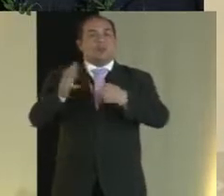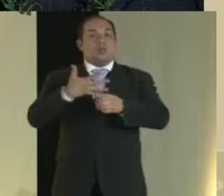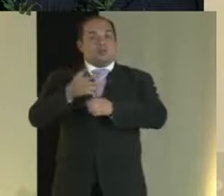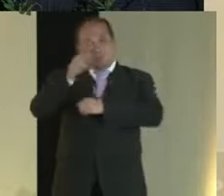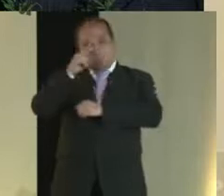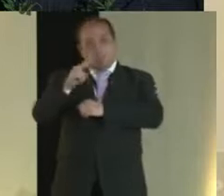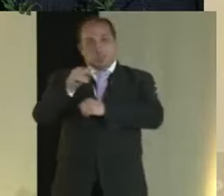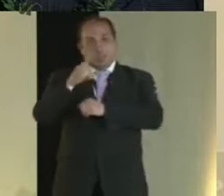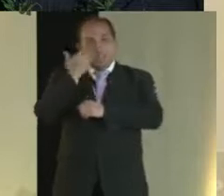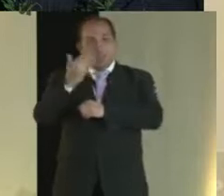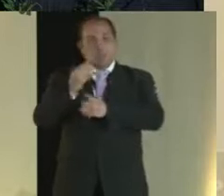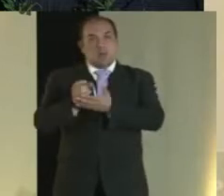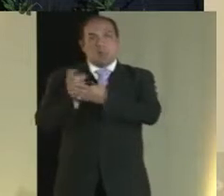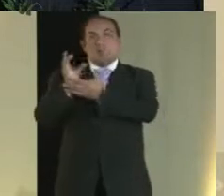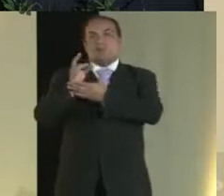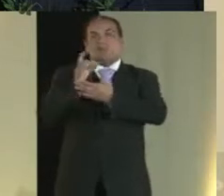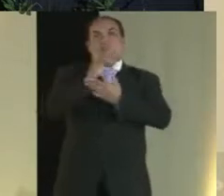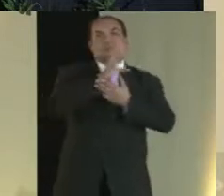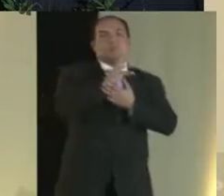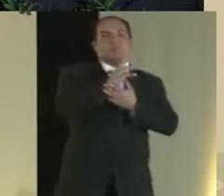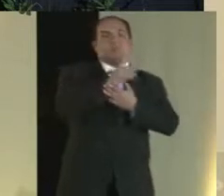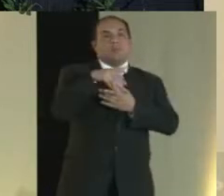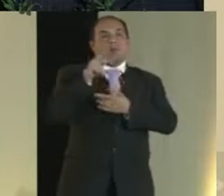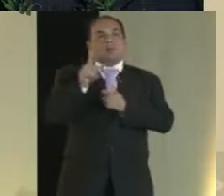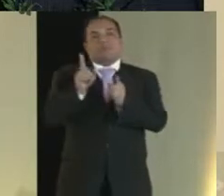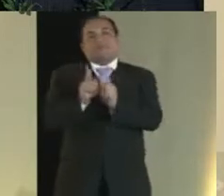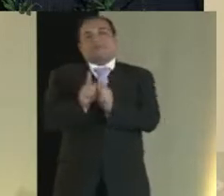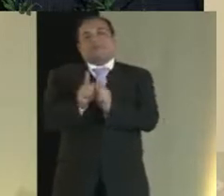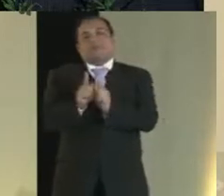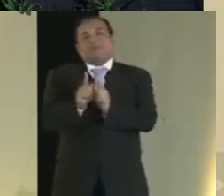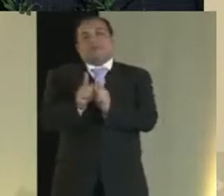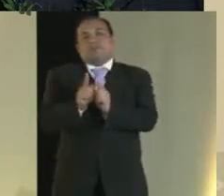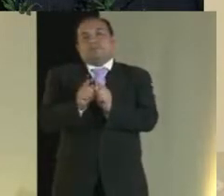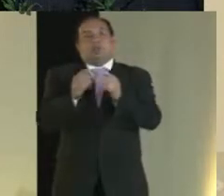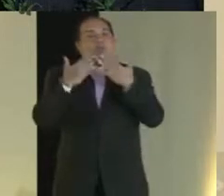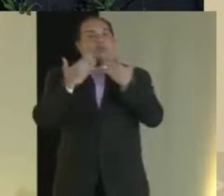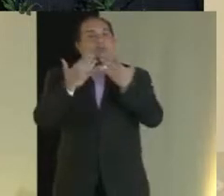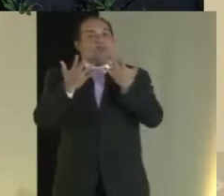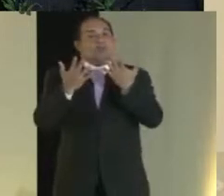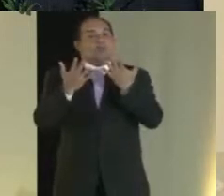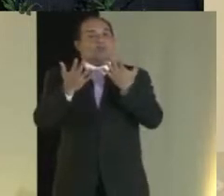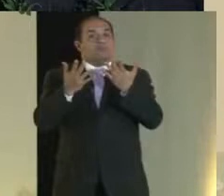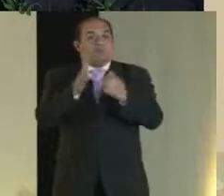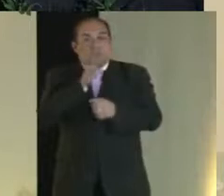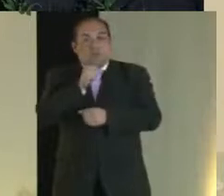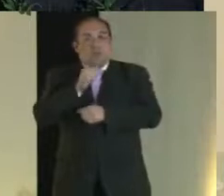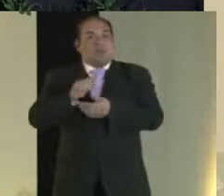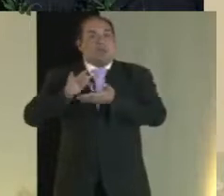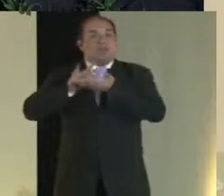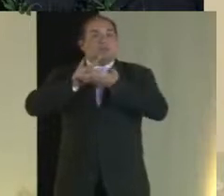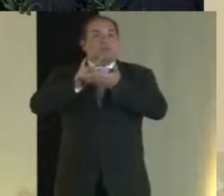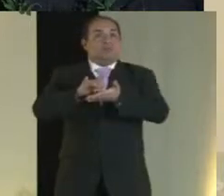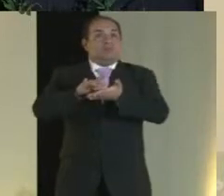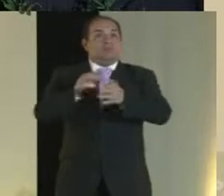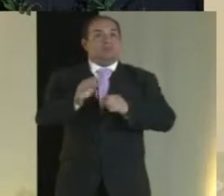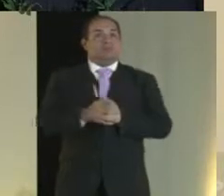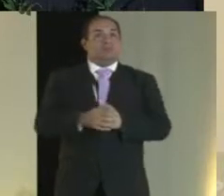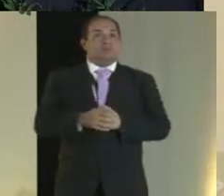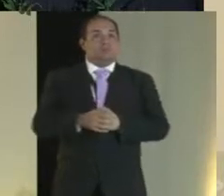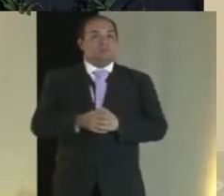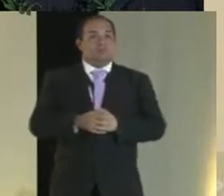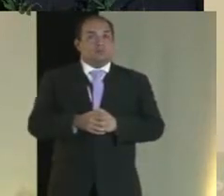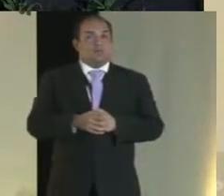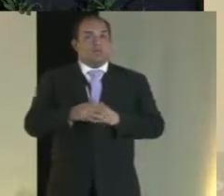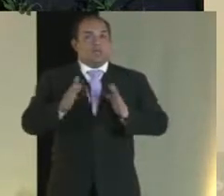pues quieren exportar, pero son pequeños, entonces no hay posibilidades de apoyarlos para